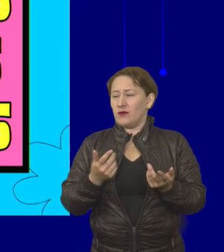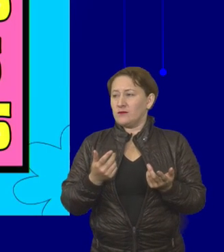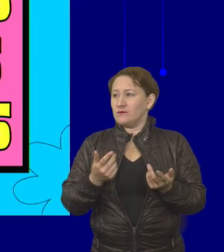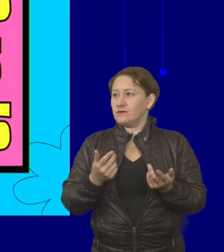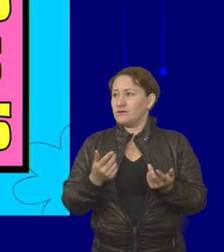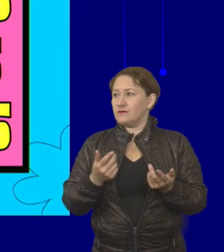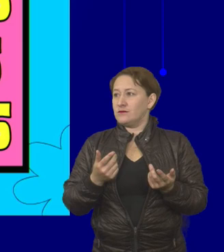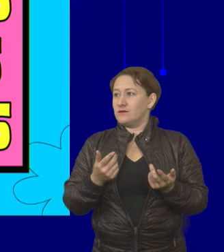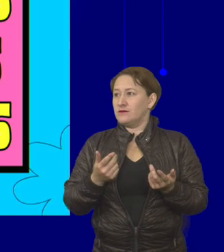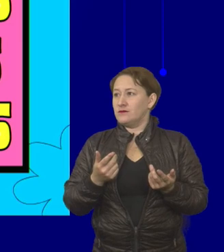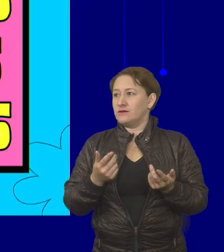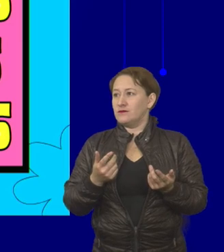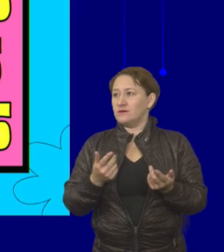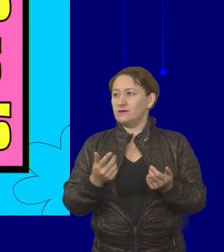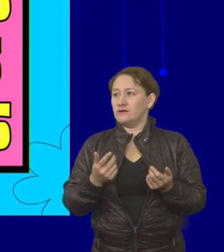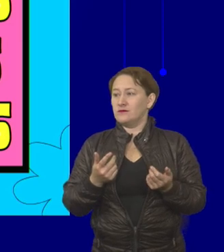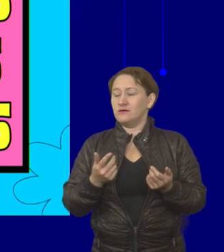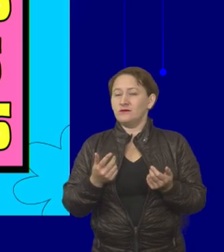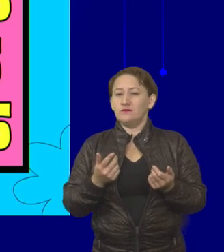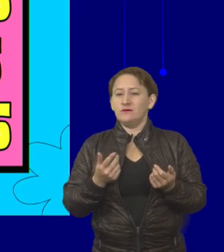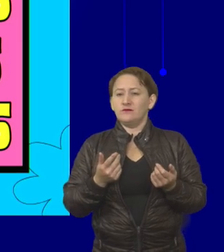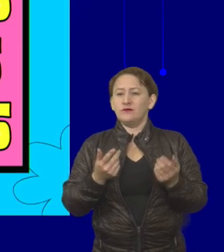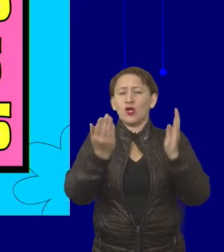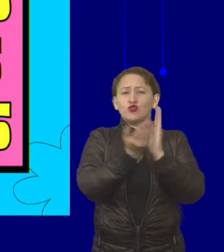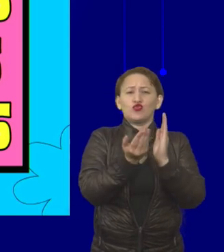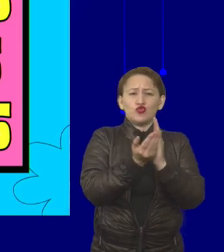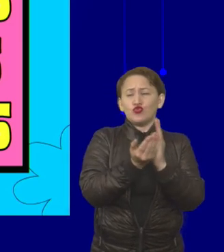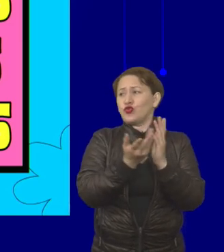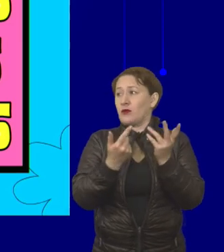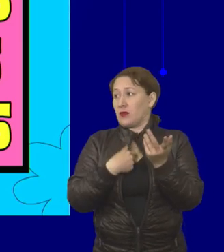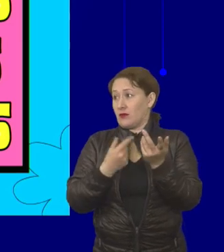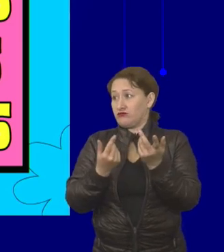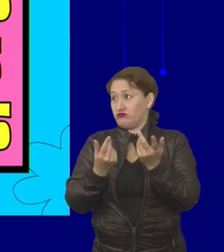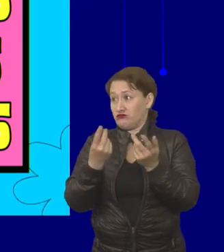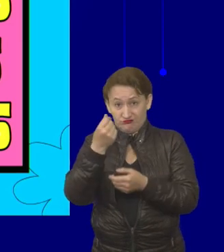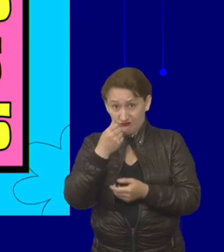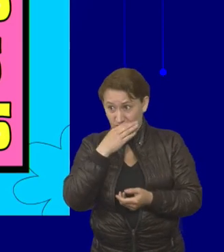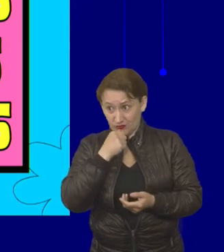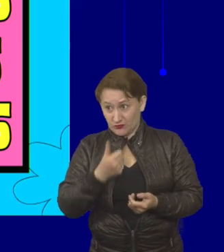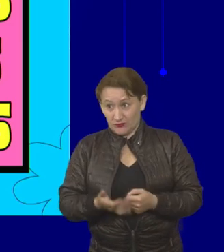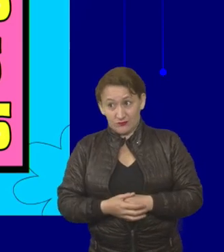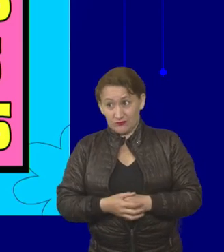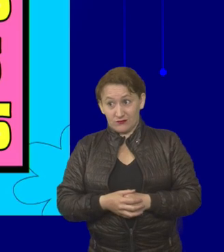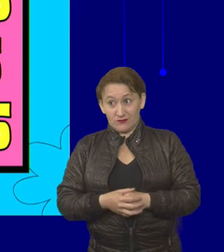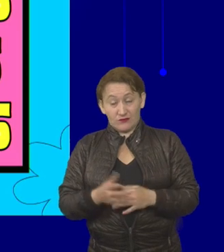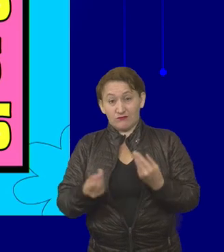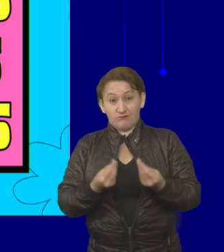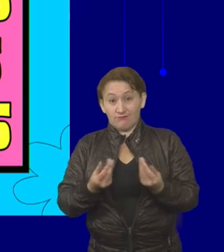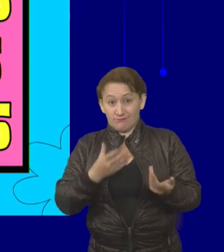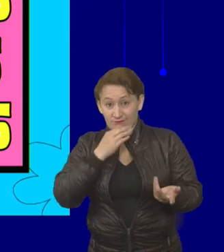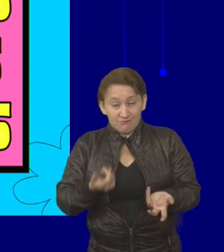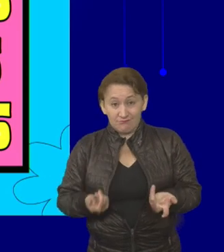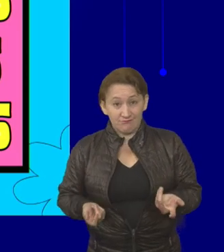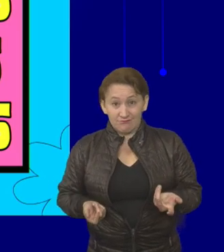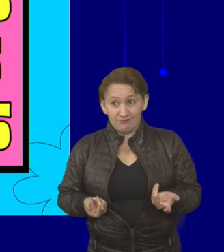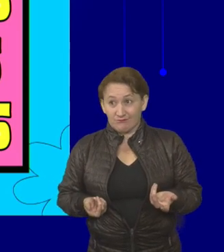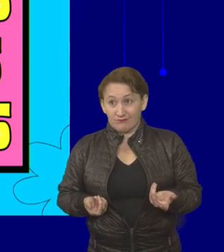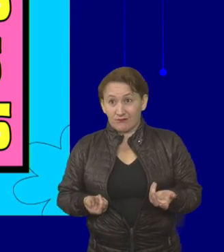perdón, no podía decir voy a estudiar en el lugar que era porque no tenía de todos modos la forma de hacerlo.